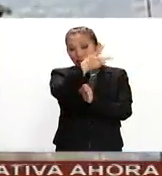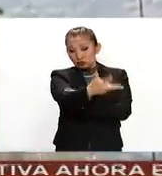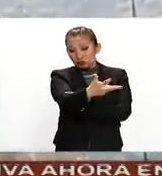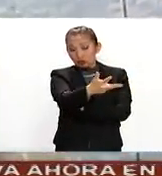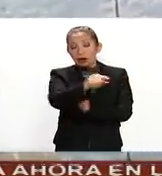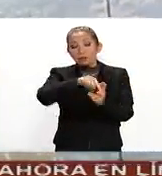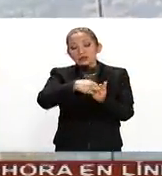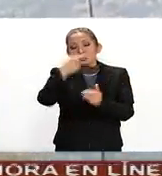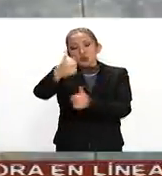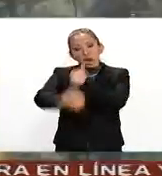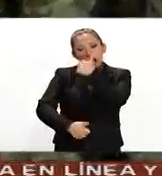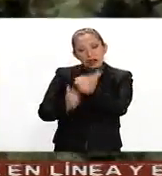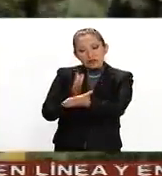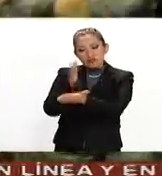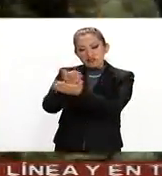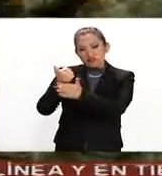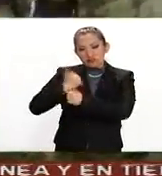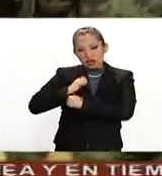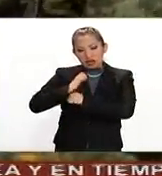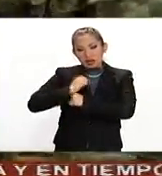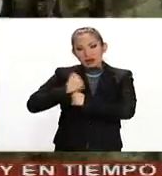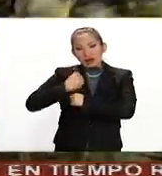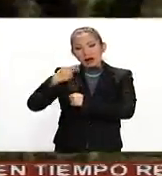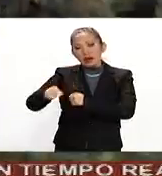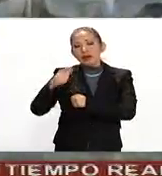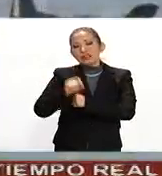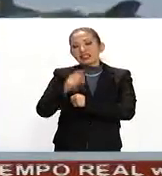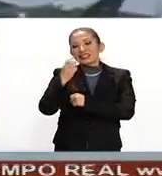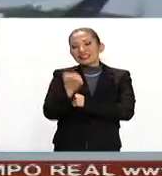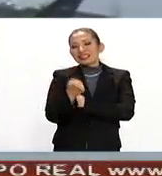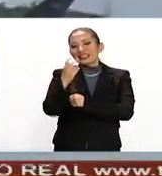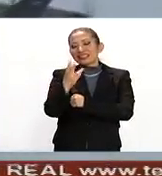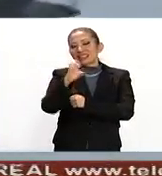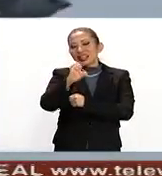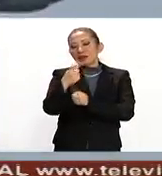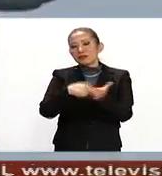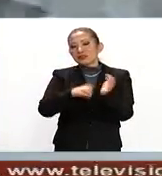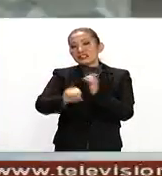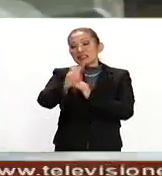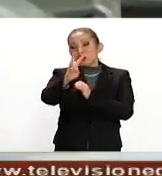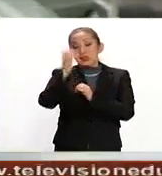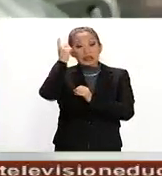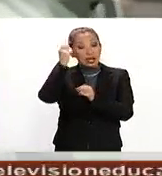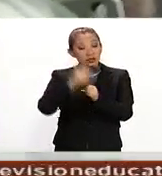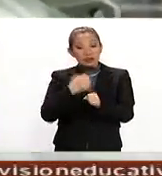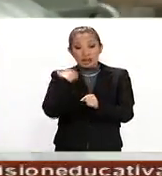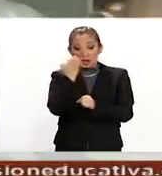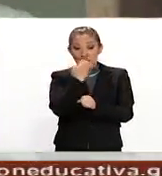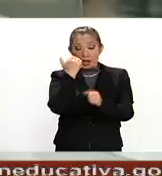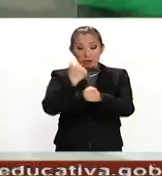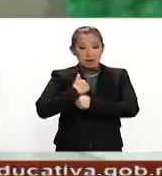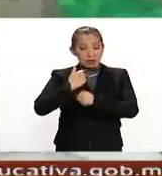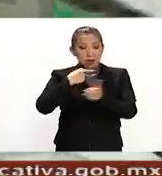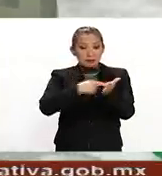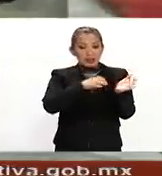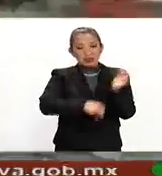1948, inició su carrera castrense el 23 de enero de 1964 y fue director del Heroico Colegio Militar